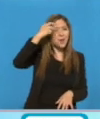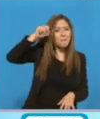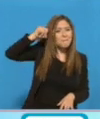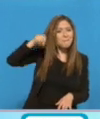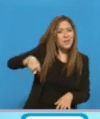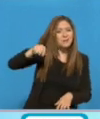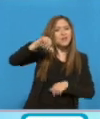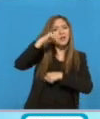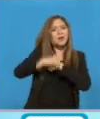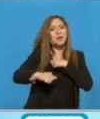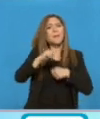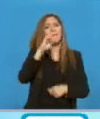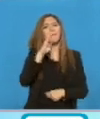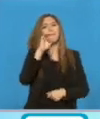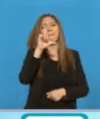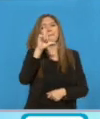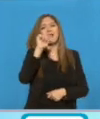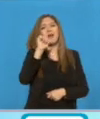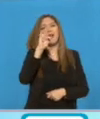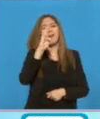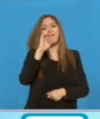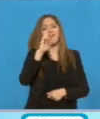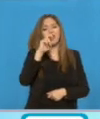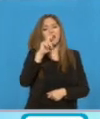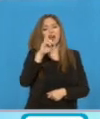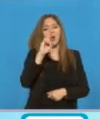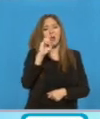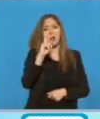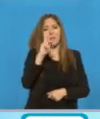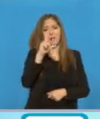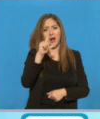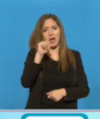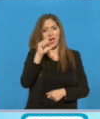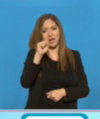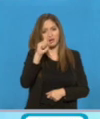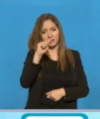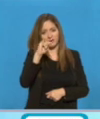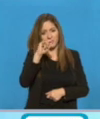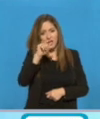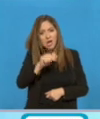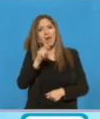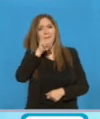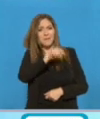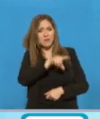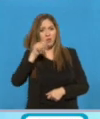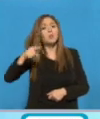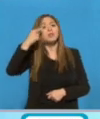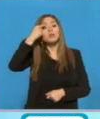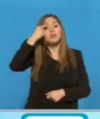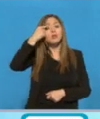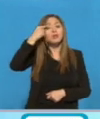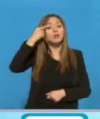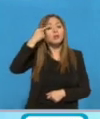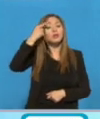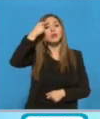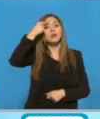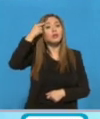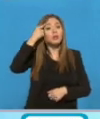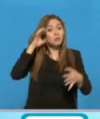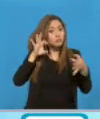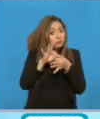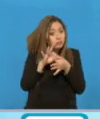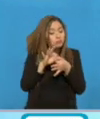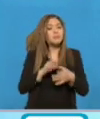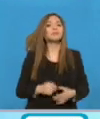la blefaroplastia, este del párpado? ¿Podría ser como el complemento? Sí, de hecho se tiene que valorar muy bien a la persona. Hay gente que tiene el